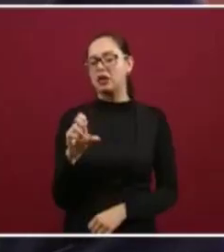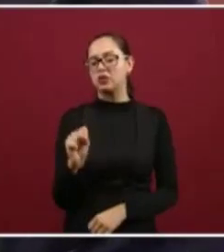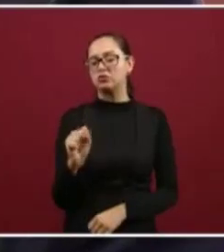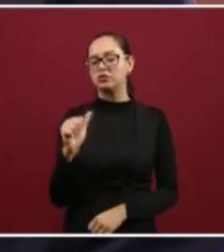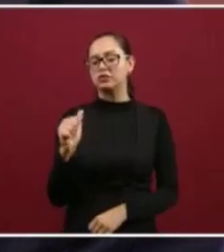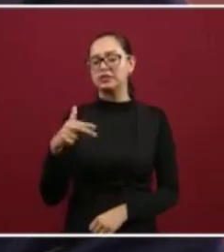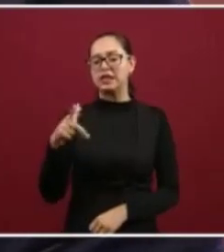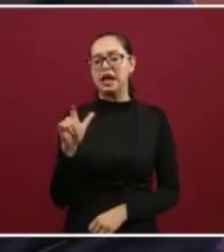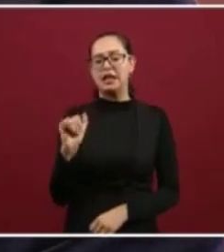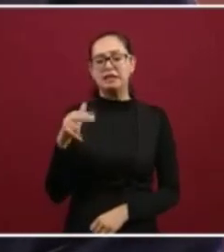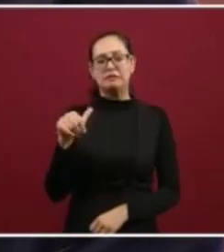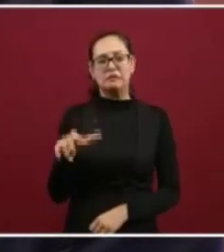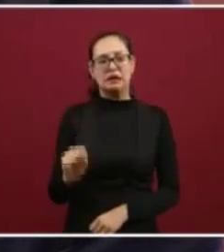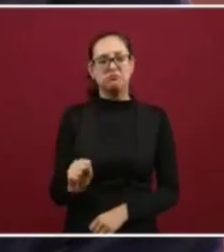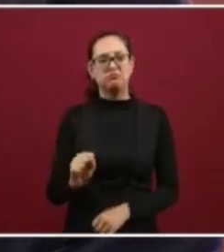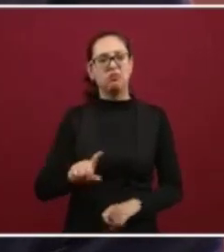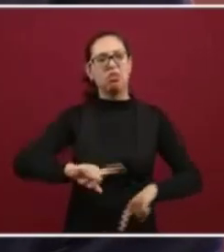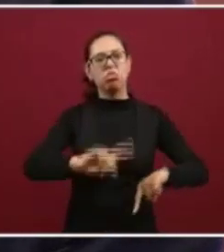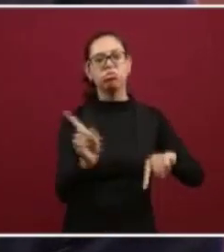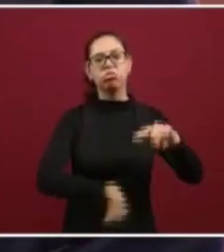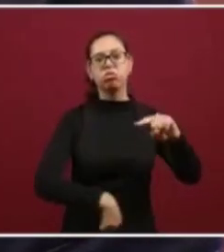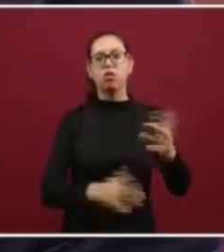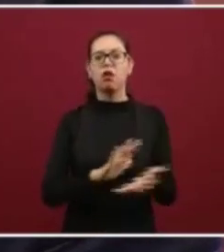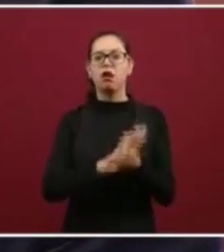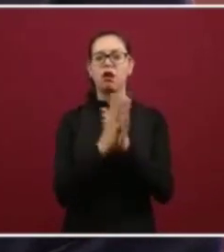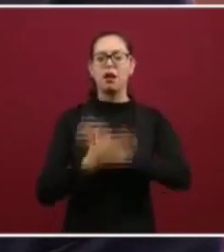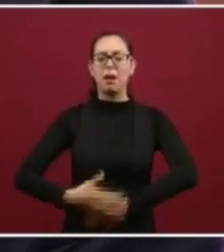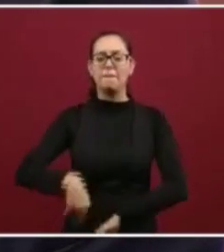se desmantela